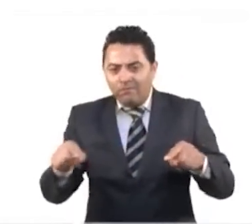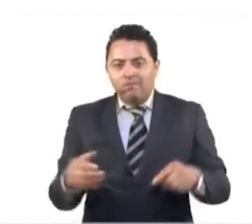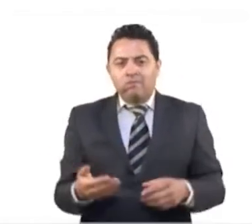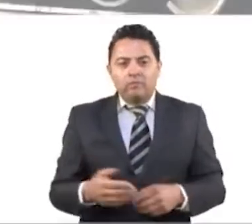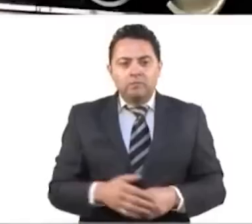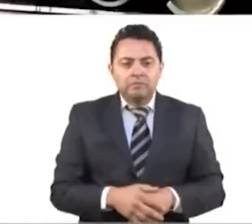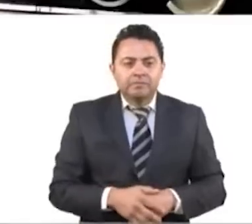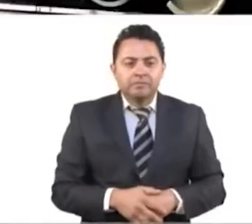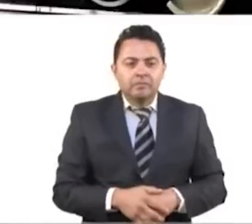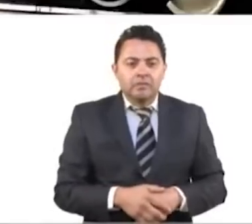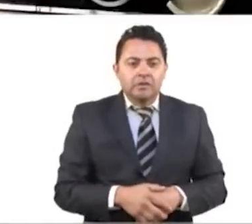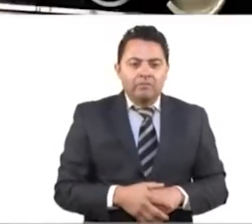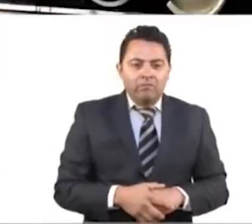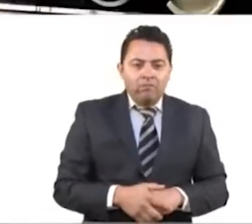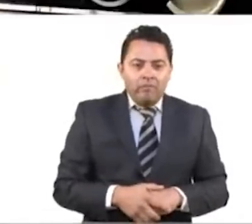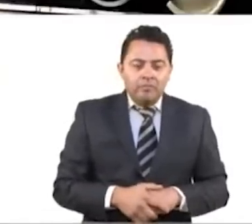favor.